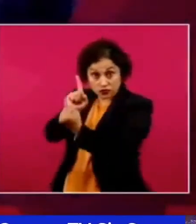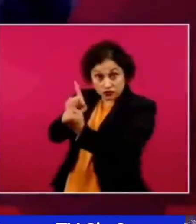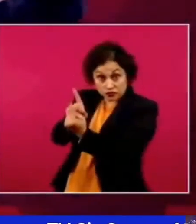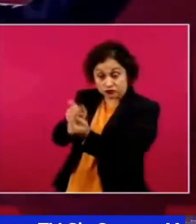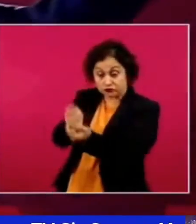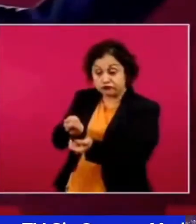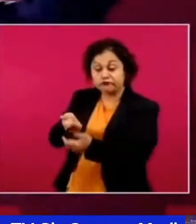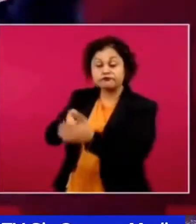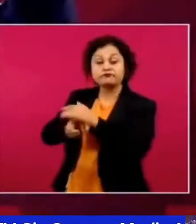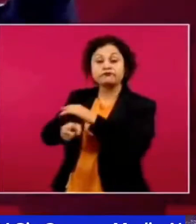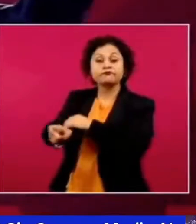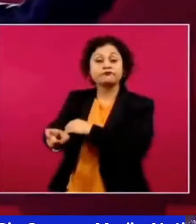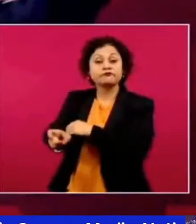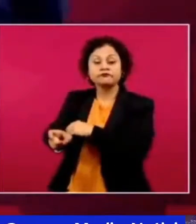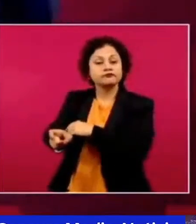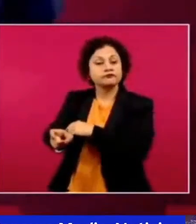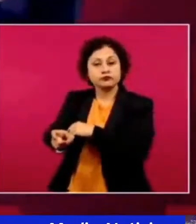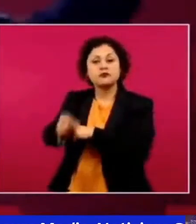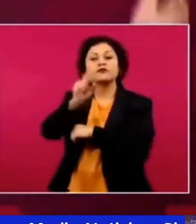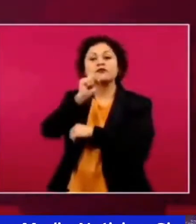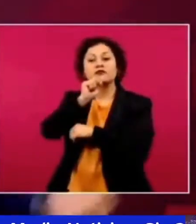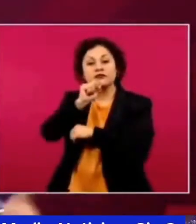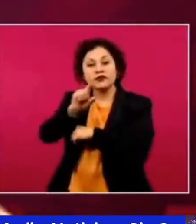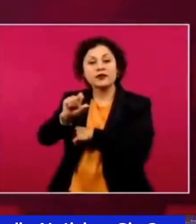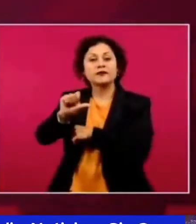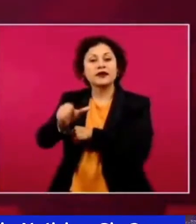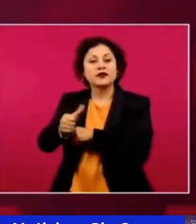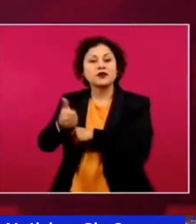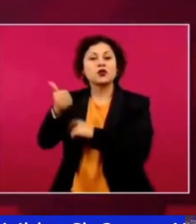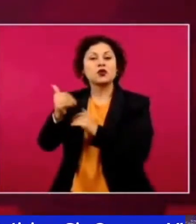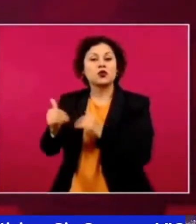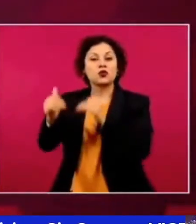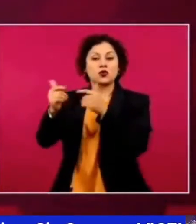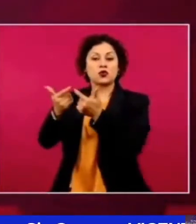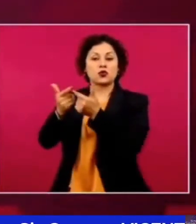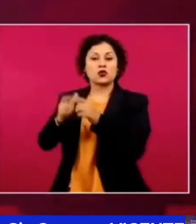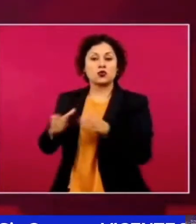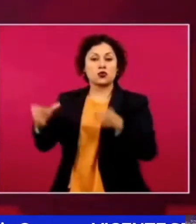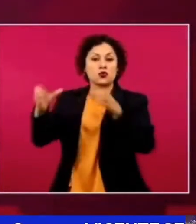los encargados de grupo,